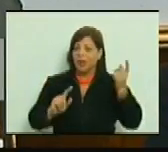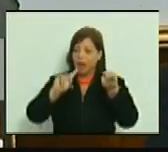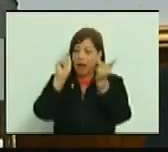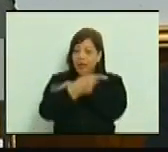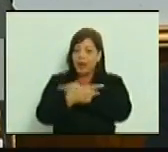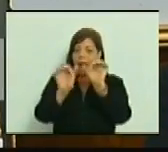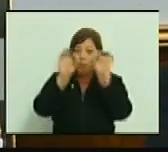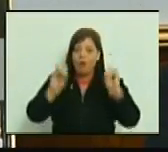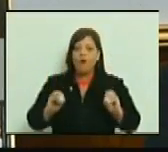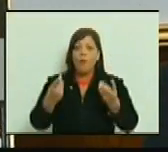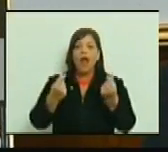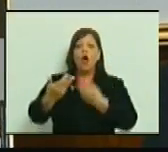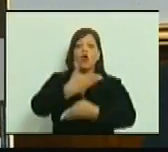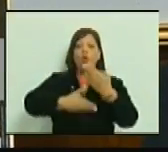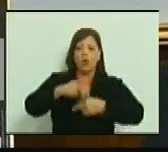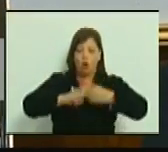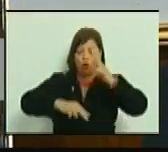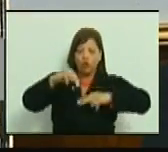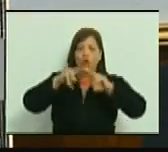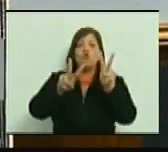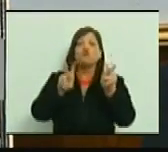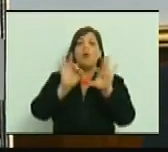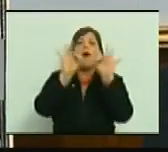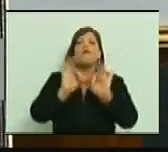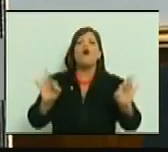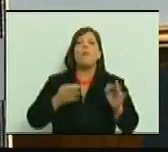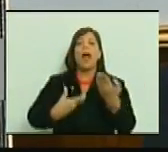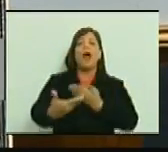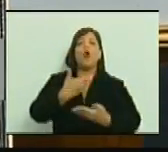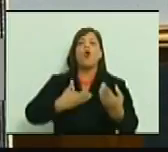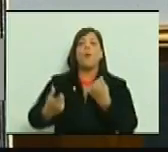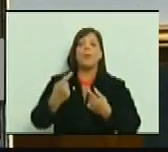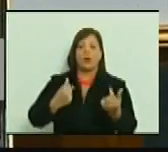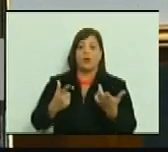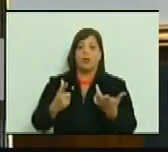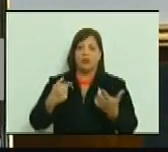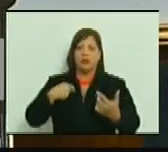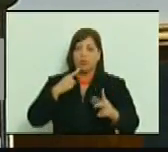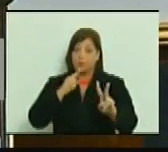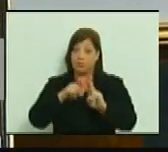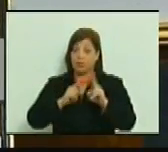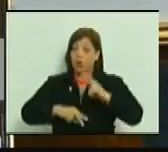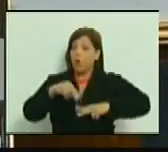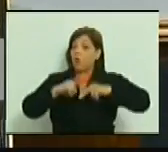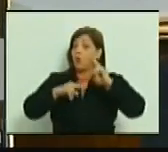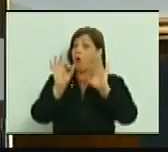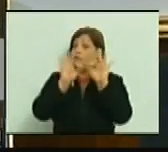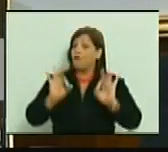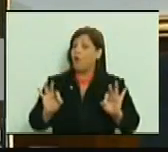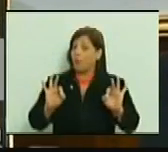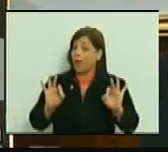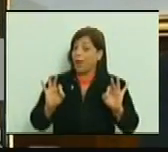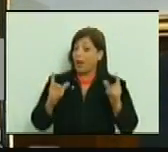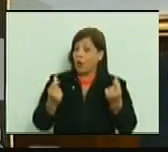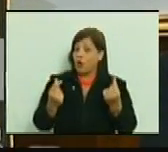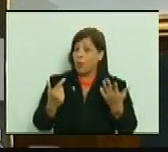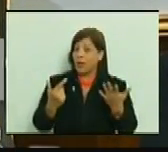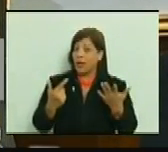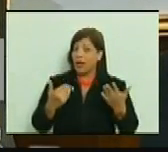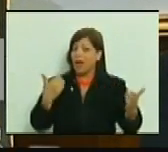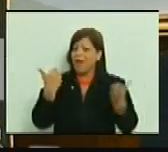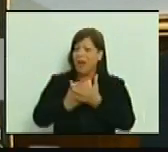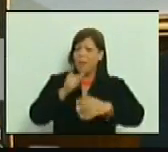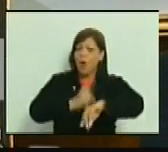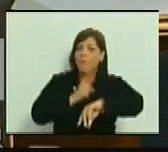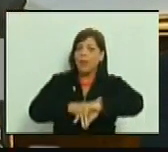el modelo económico, construir un nuevo modelo económico. Yo siempre he dicho, construir un nuevo modelo económico frente al momento